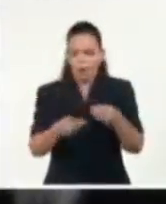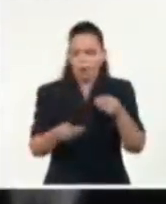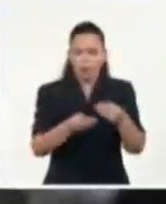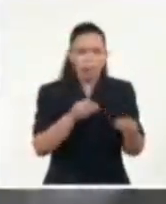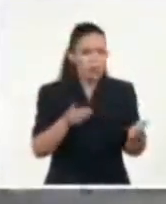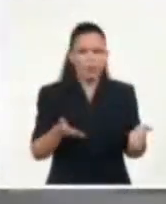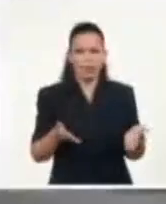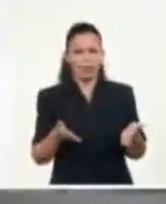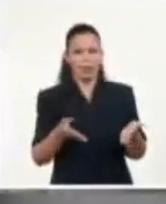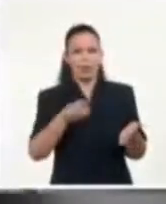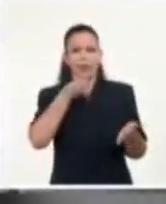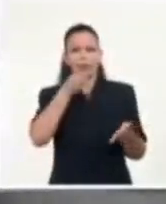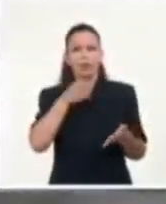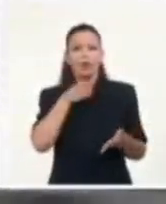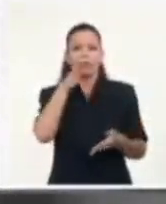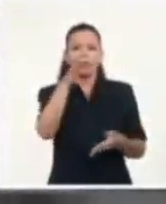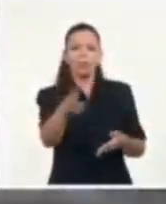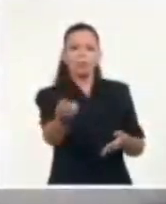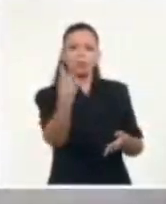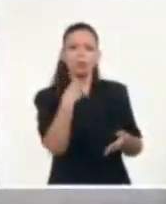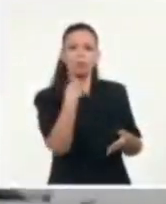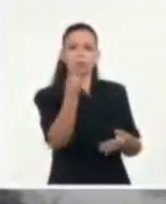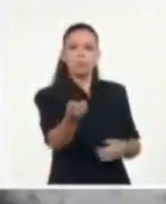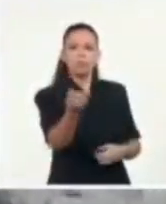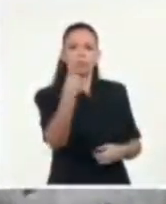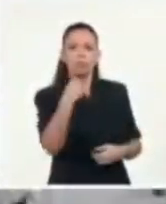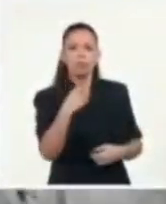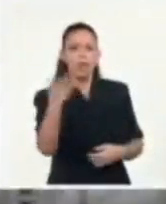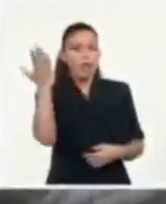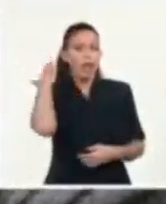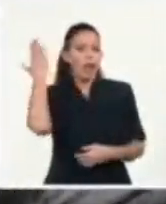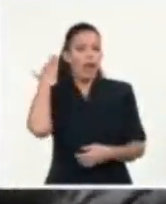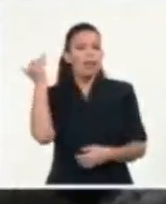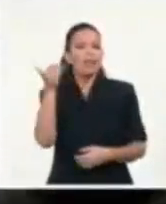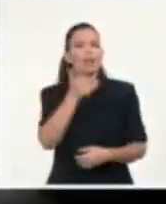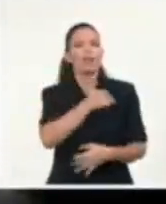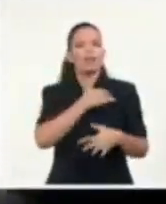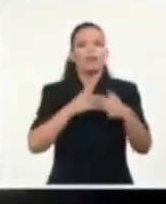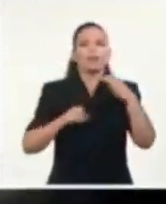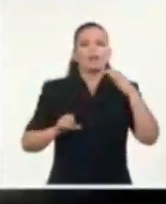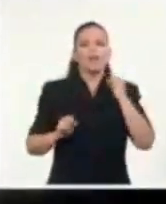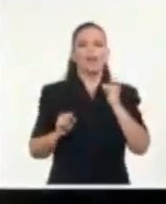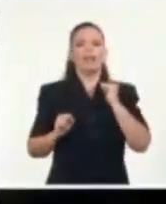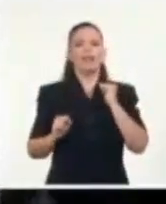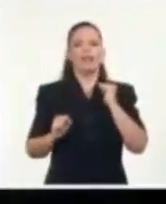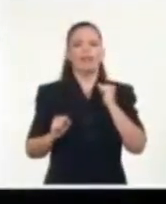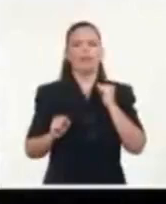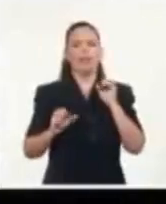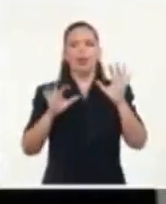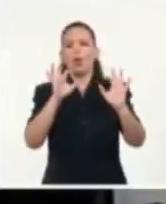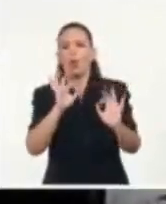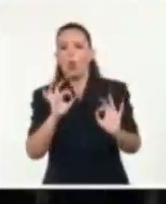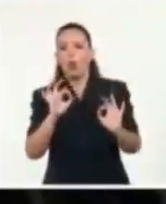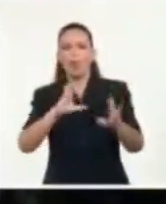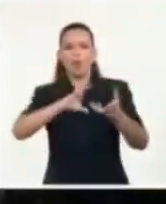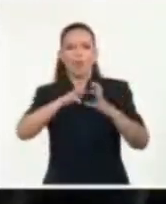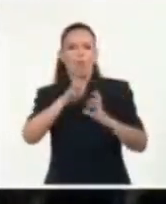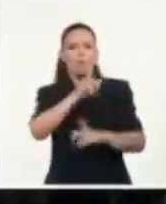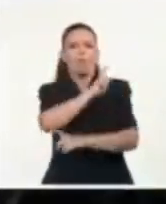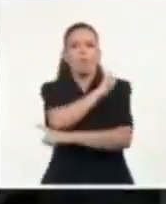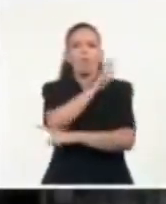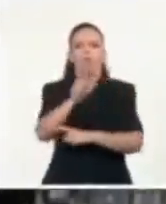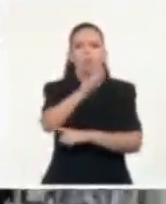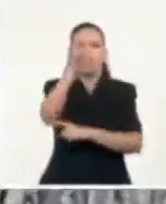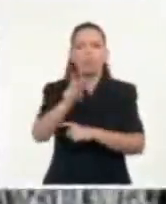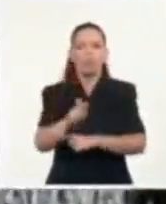capital, en ocasiones de verde olivo, o llevando en la mochila la cartilla y el manual, o el machete en la mano